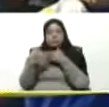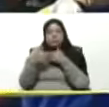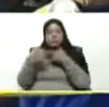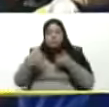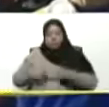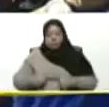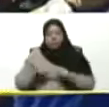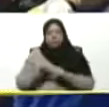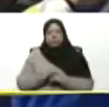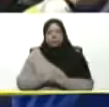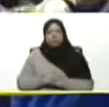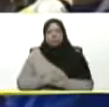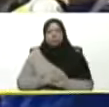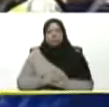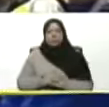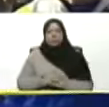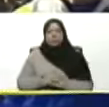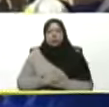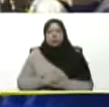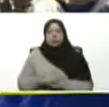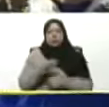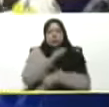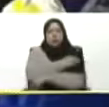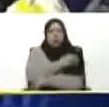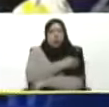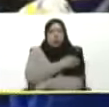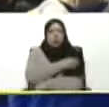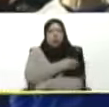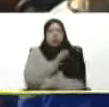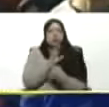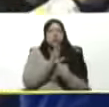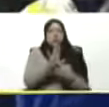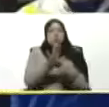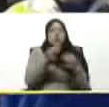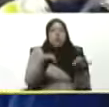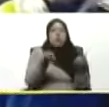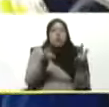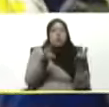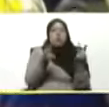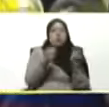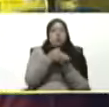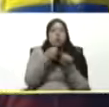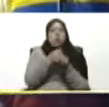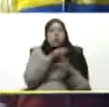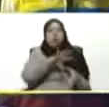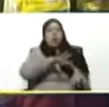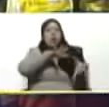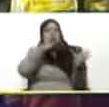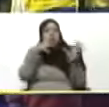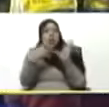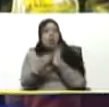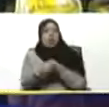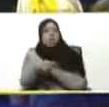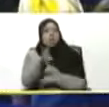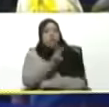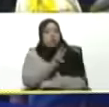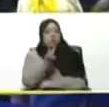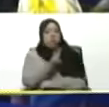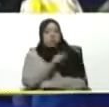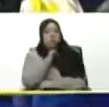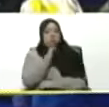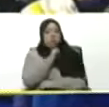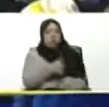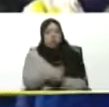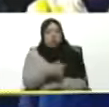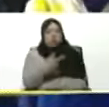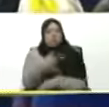hijos. Estos patarucos que ahora se tratan de presentar como lo nuevo, como el cambio. El cambio para mal, el cambio